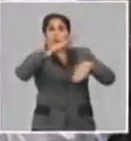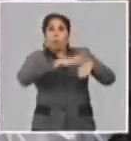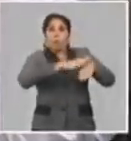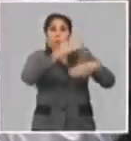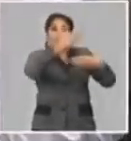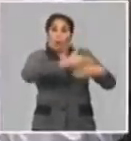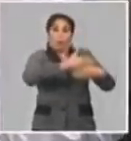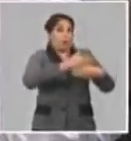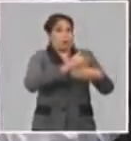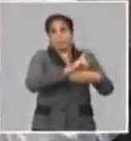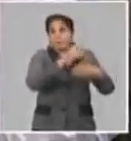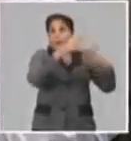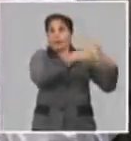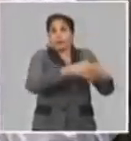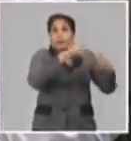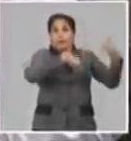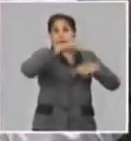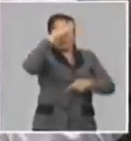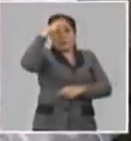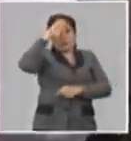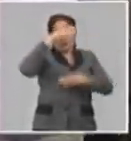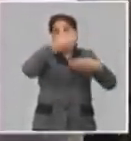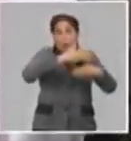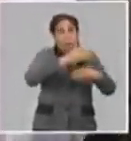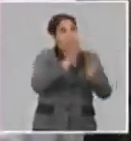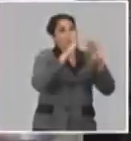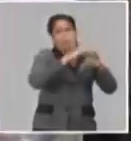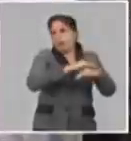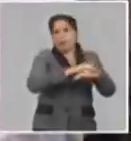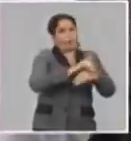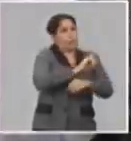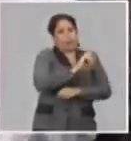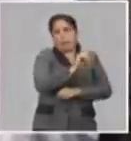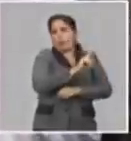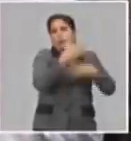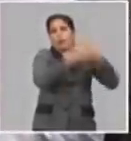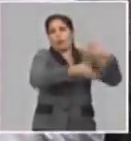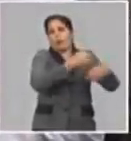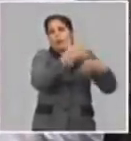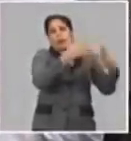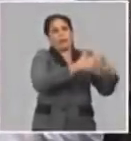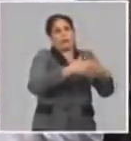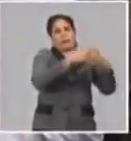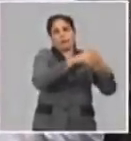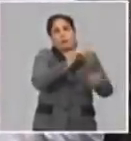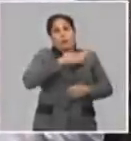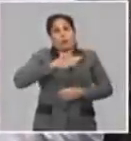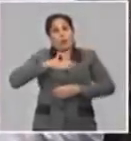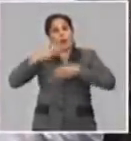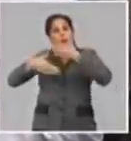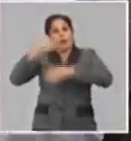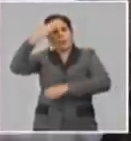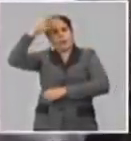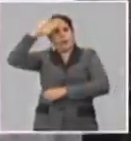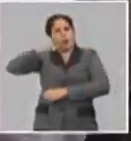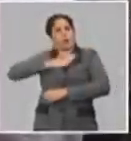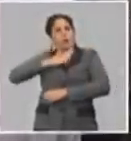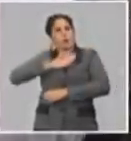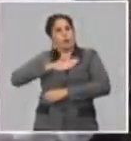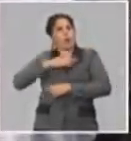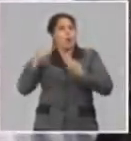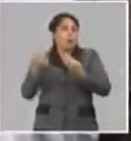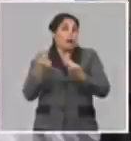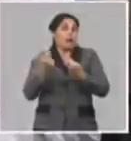nosotros, y que tenemos que buscar una solución, algunas de ellas organizativas, otras desde el punto de vista también de las